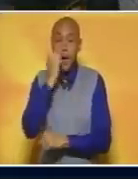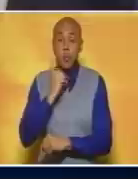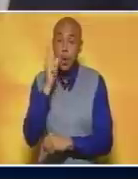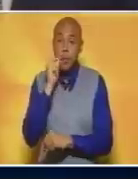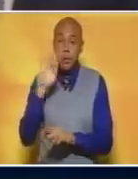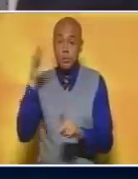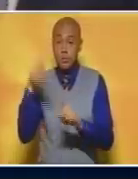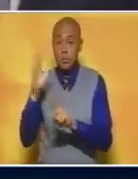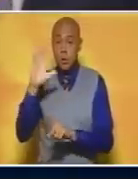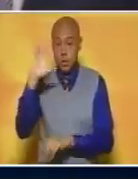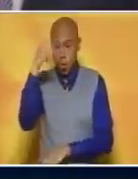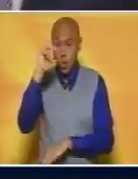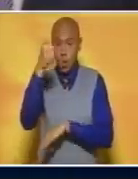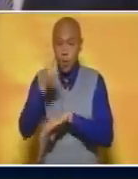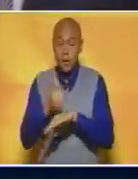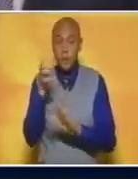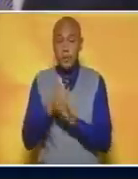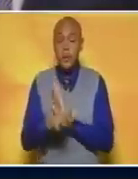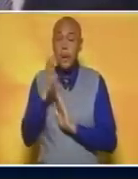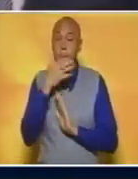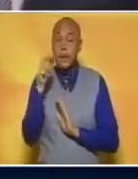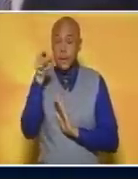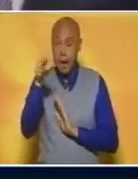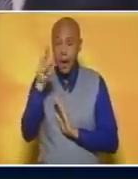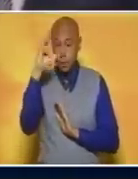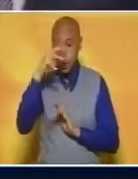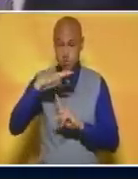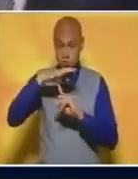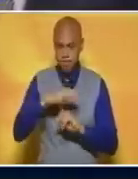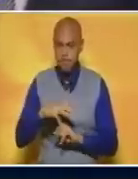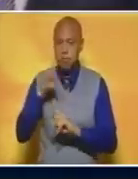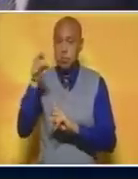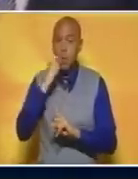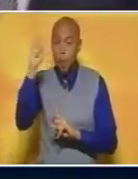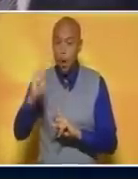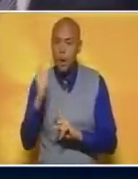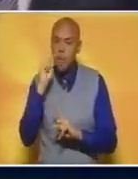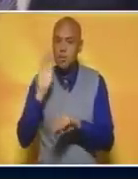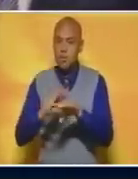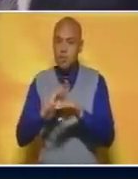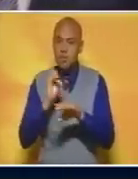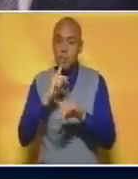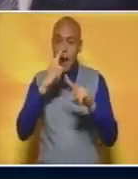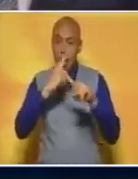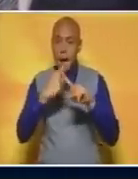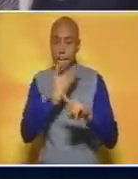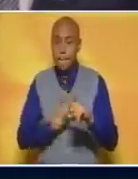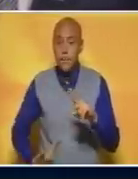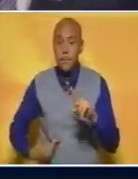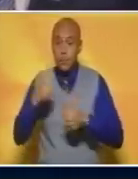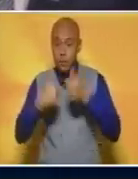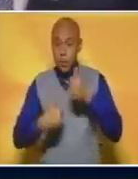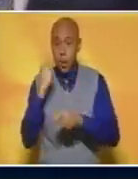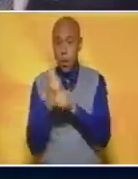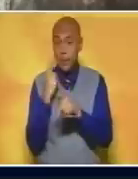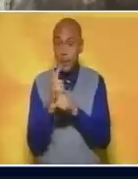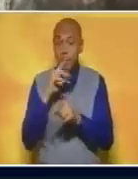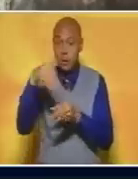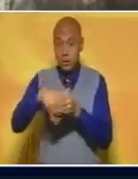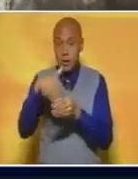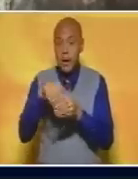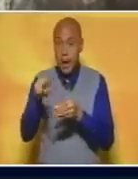actual mandatario por presionar a Ucrania para que investigara a su rival político, el ex vicepresidente Joe Biden,